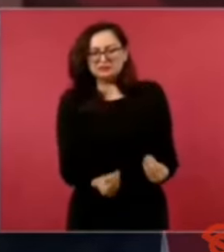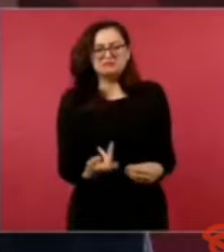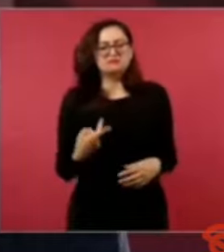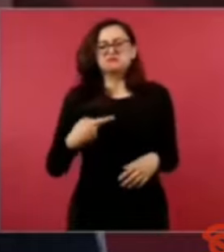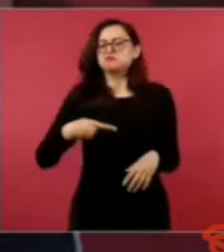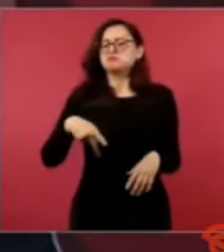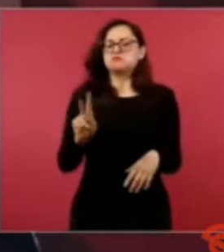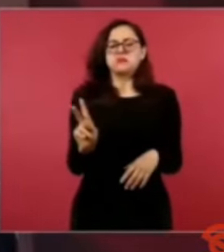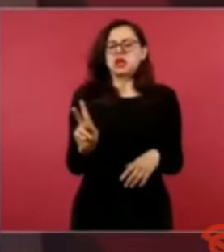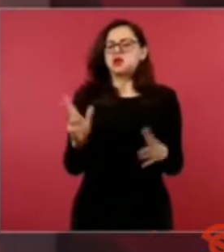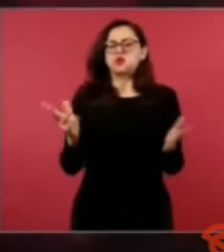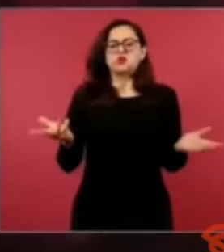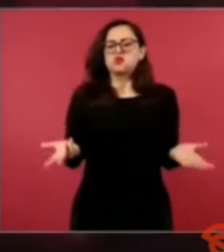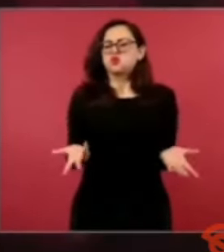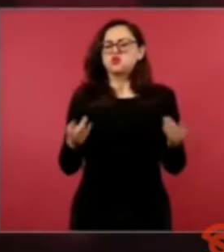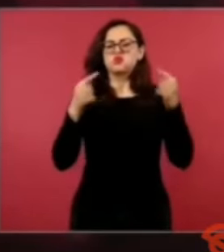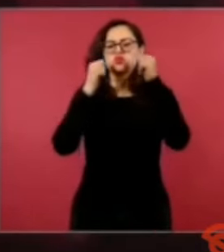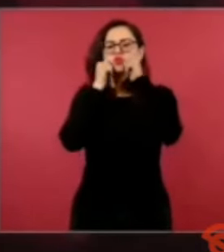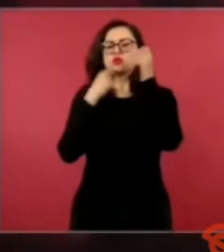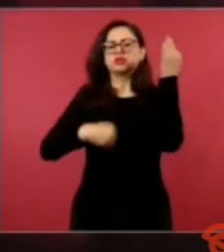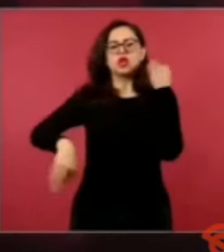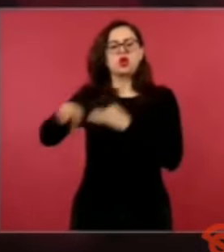pero es